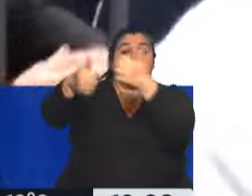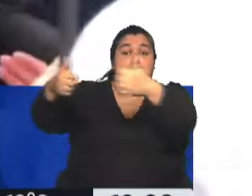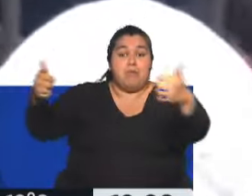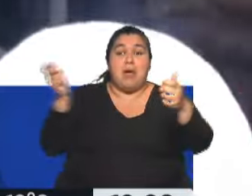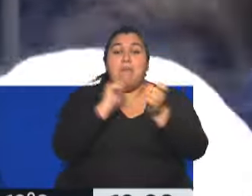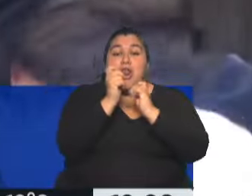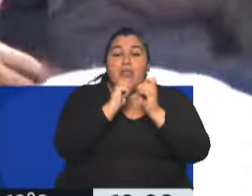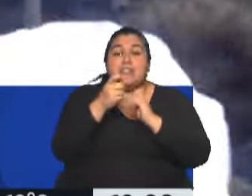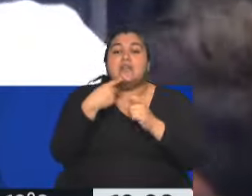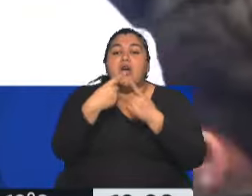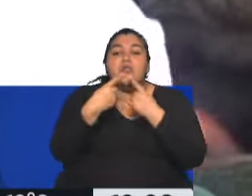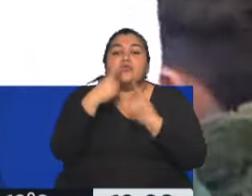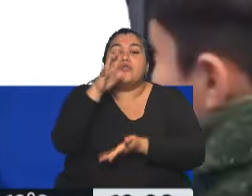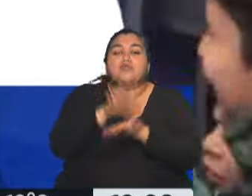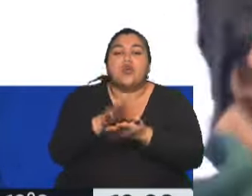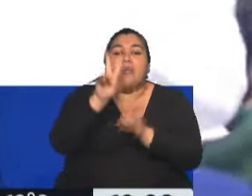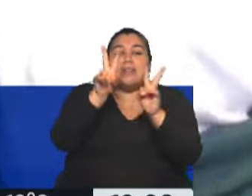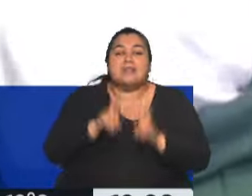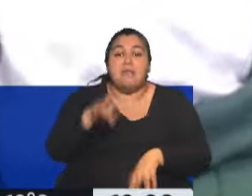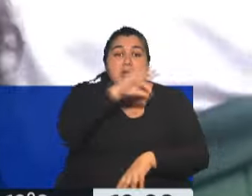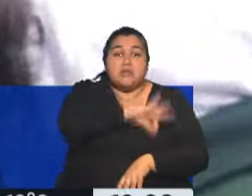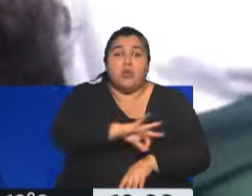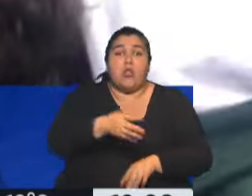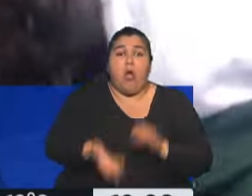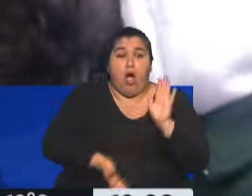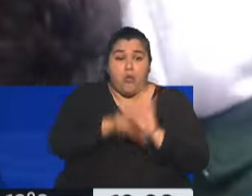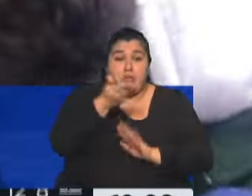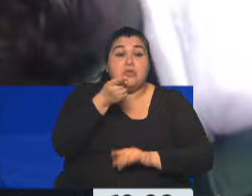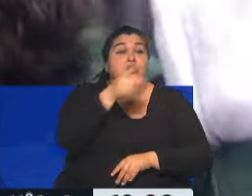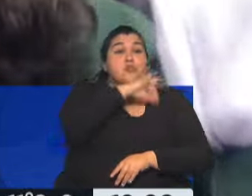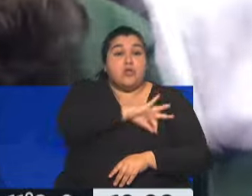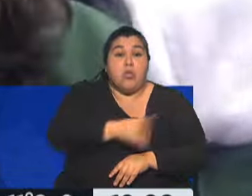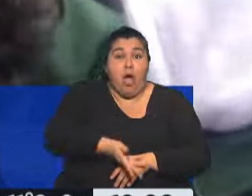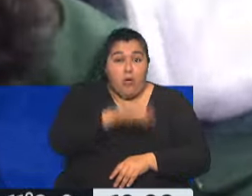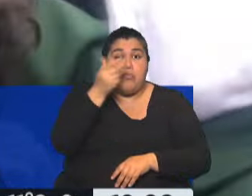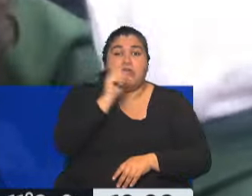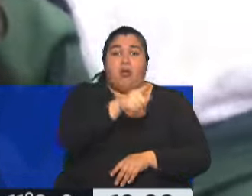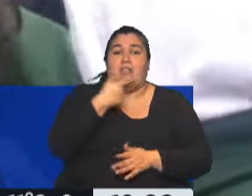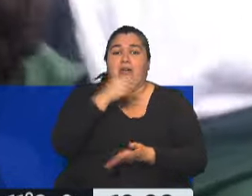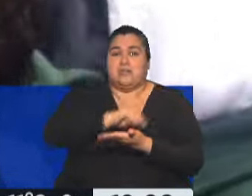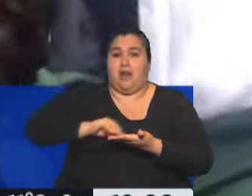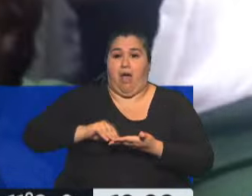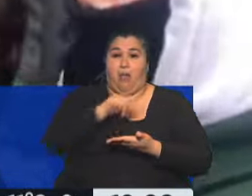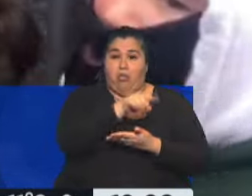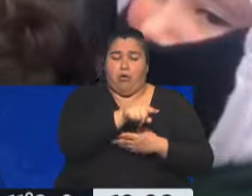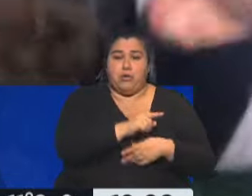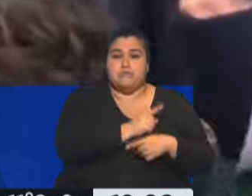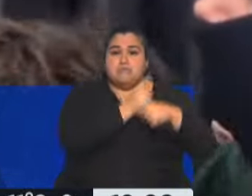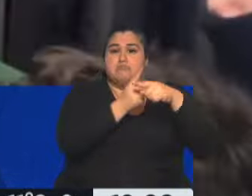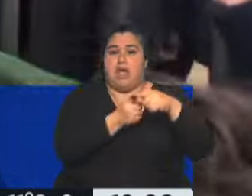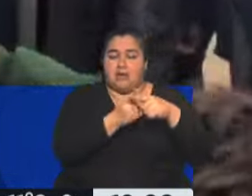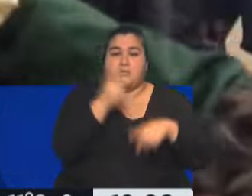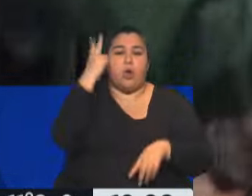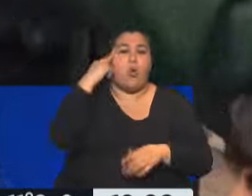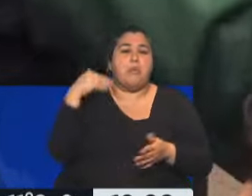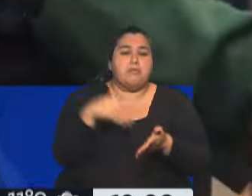que le consultaron justamente por el aumento de dietas de senadores, un aumento que ubica el salario bruto de los legisladores de la Cámara Alta en casi